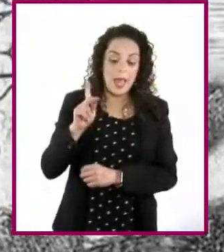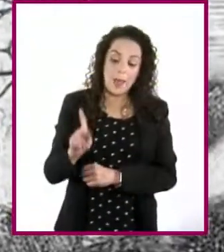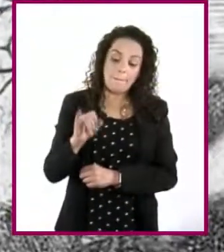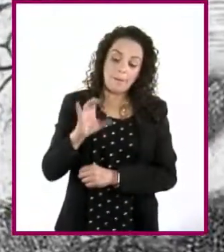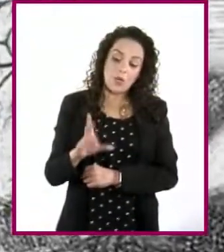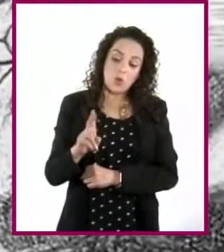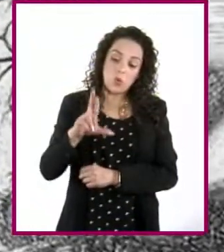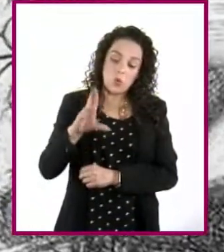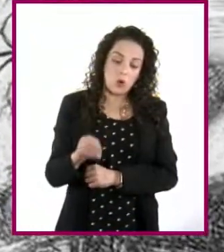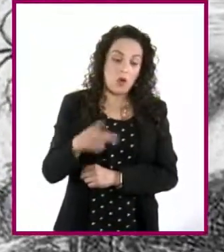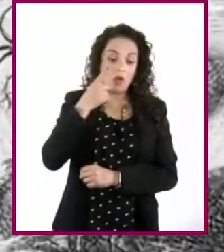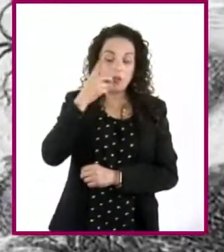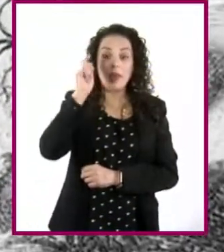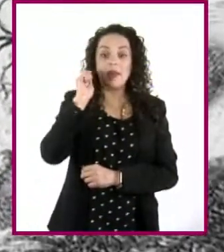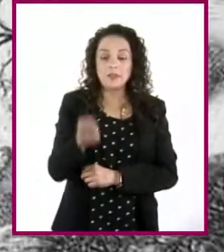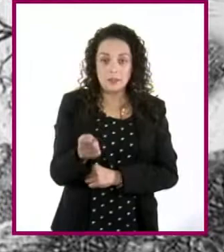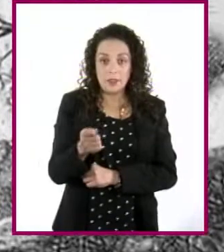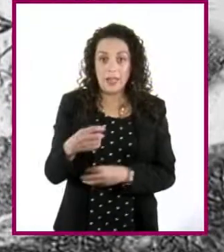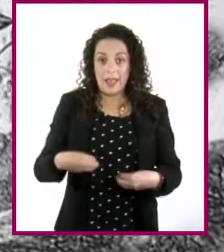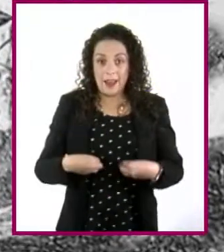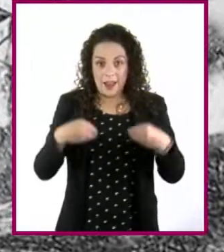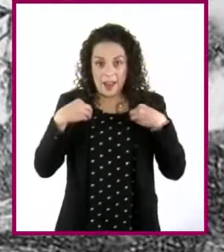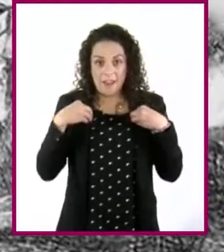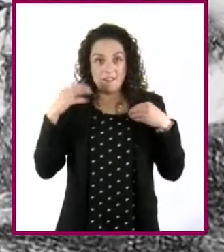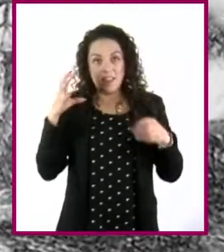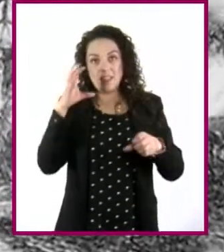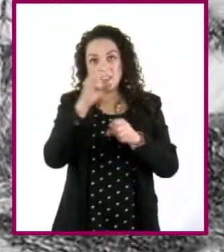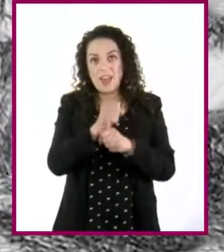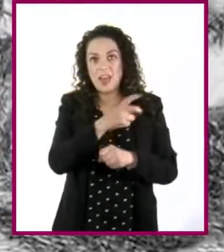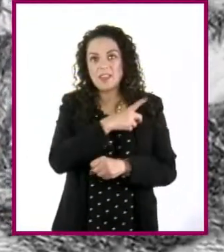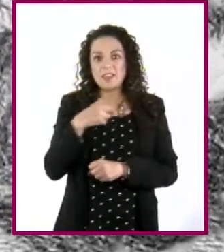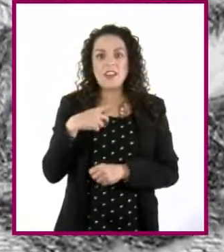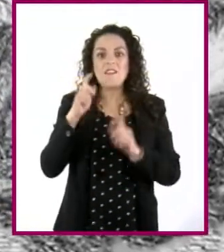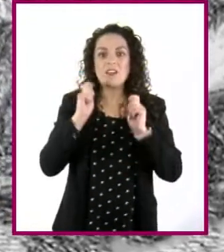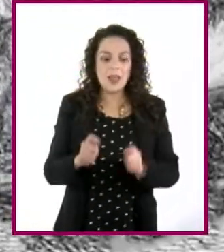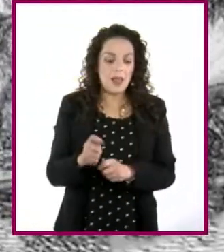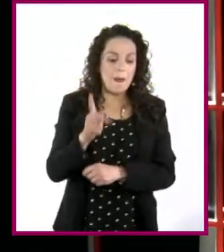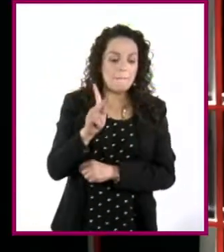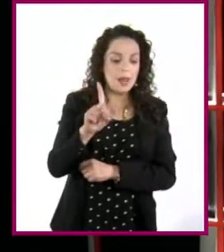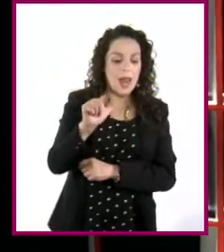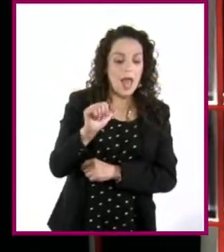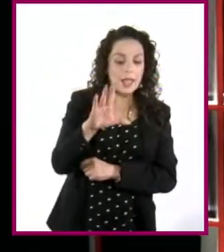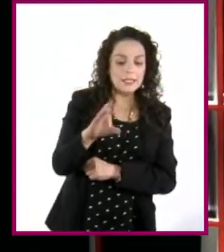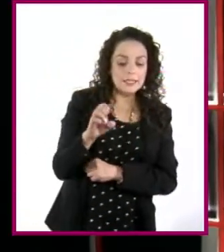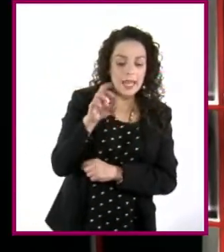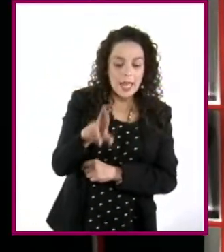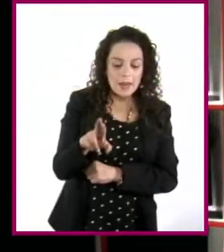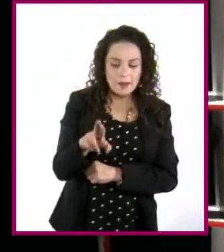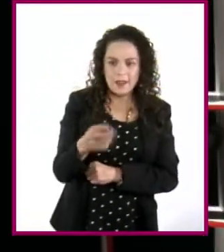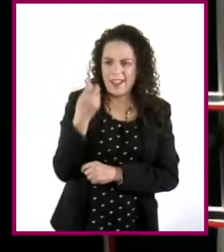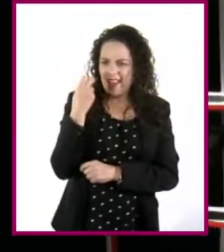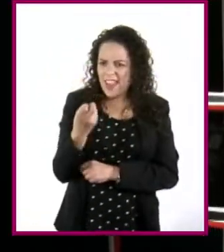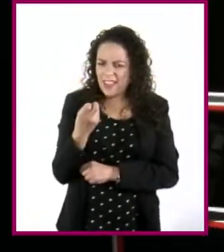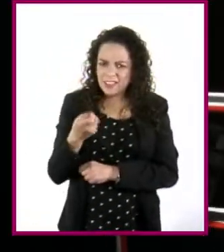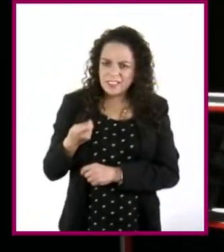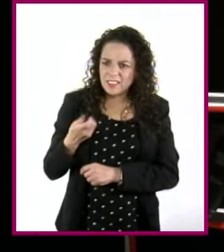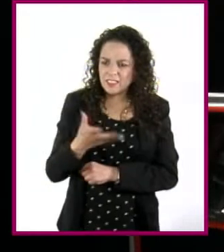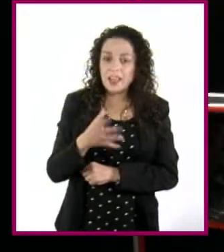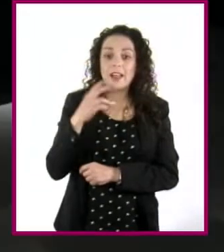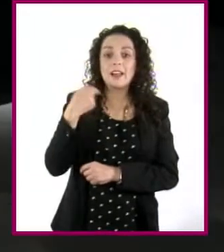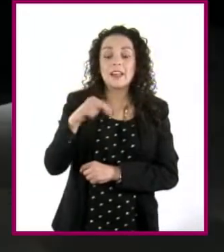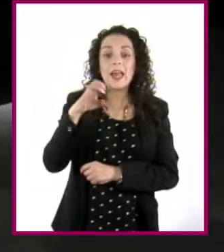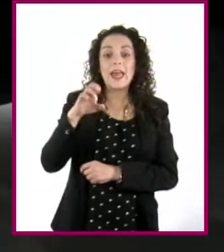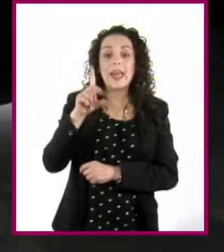que el supremo bien a perseguir en la vida es el placer. A este pensamiento que persigue el placer se le llama